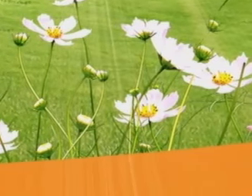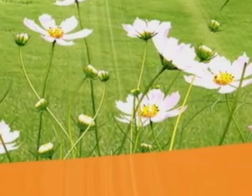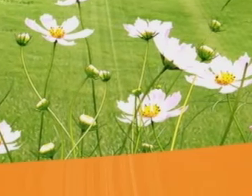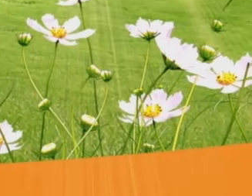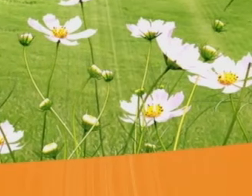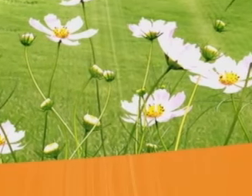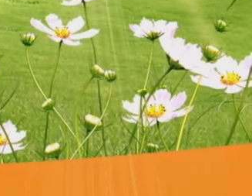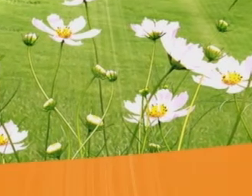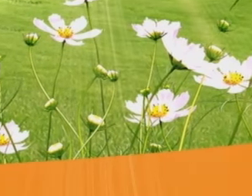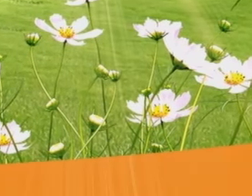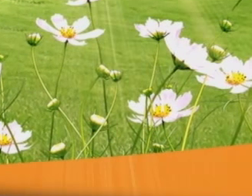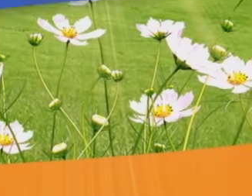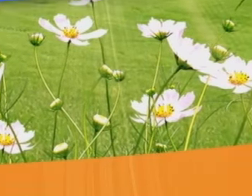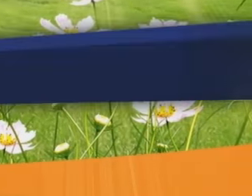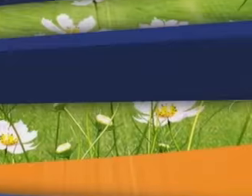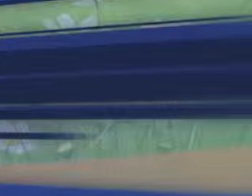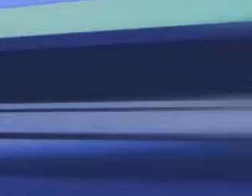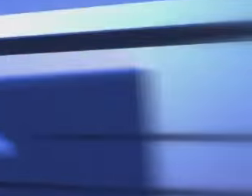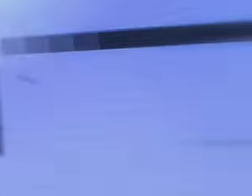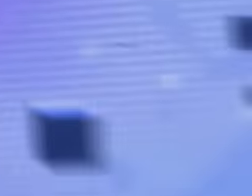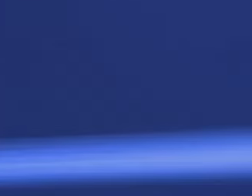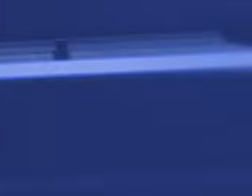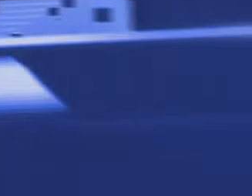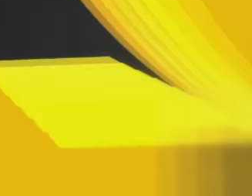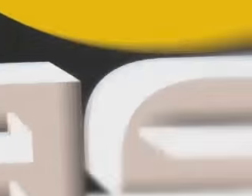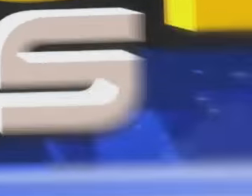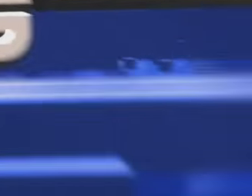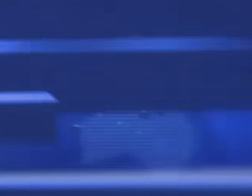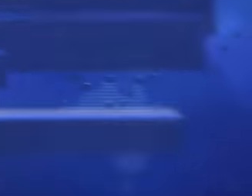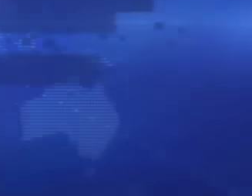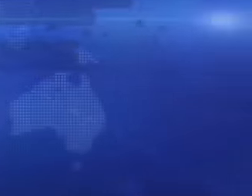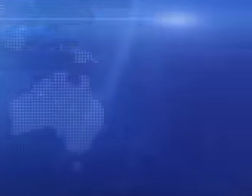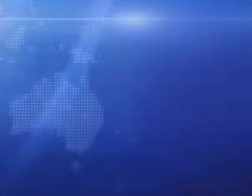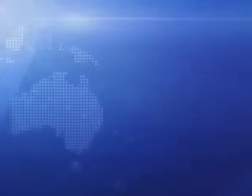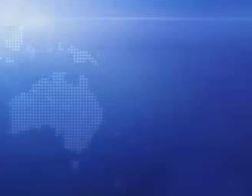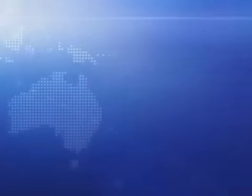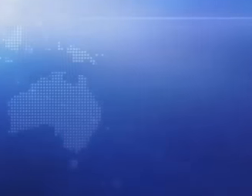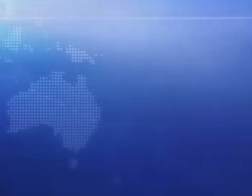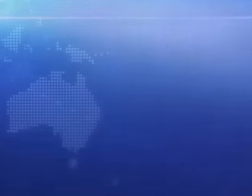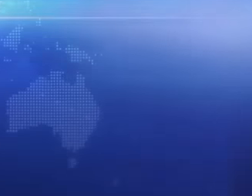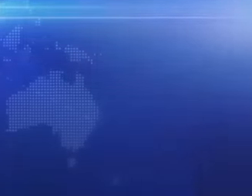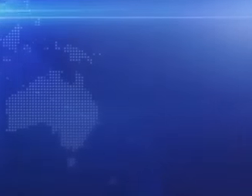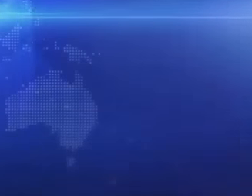Delicias, líder en limpieza. Enlace Noticias, lo que usted quiere ver.